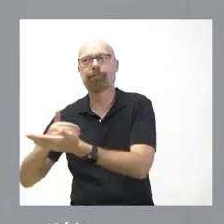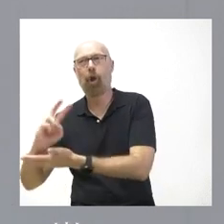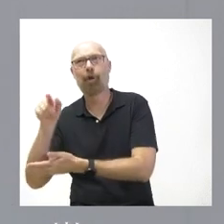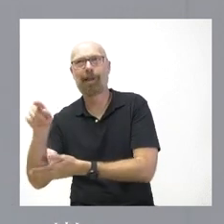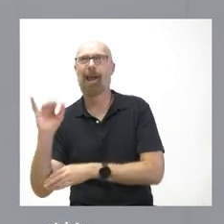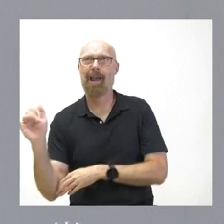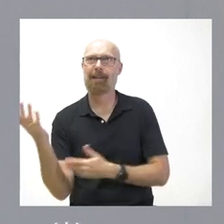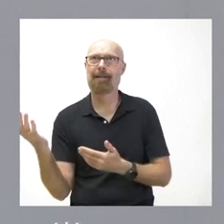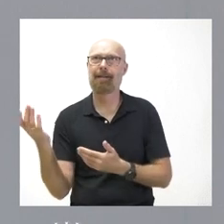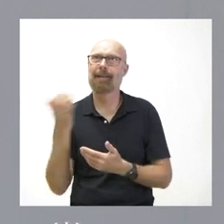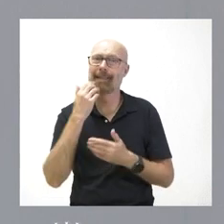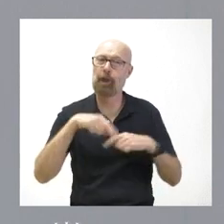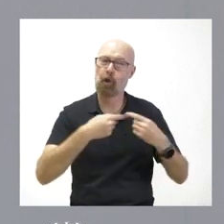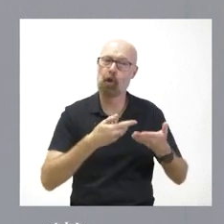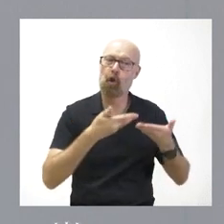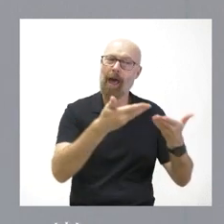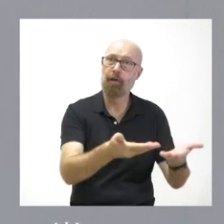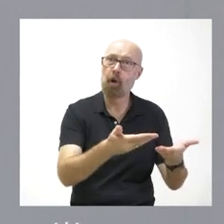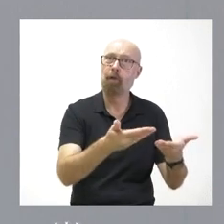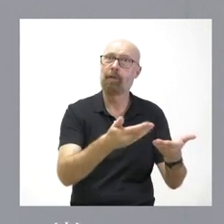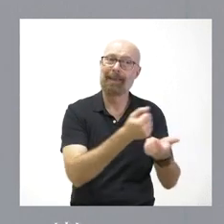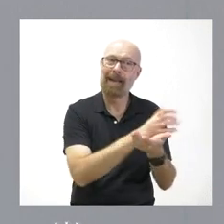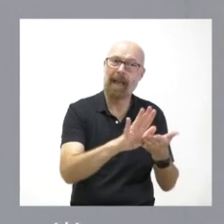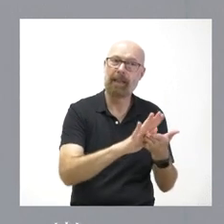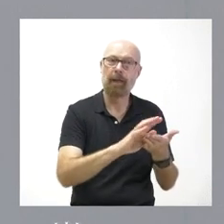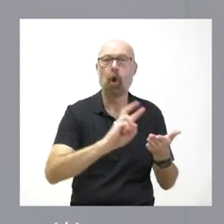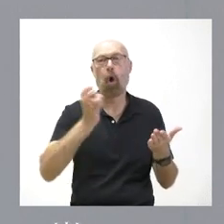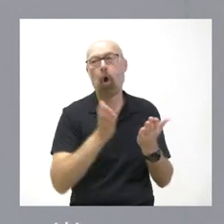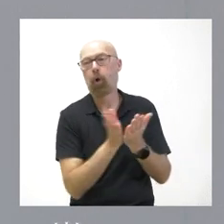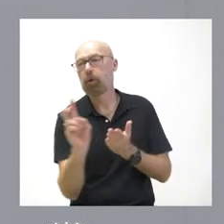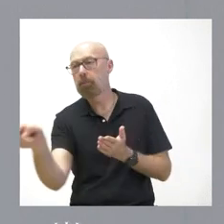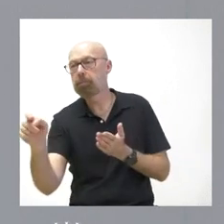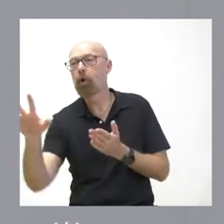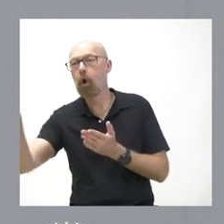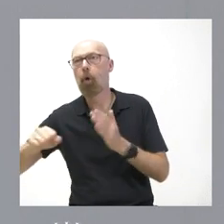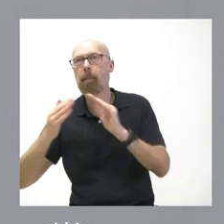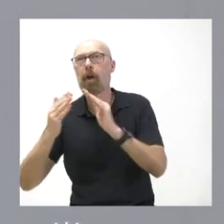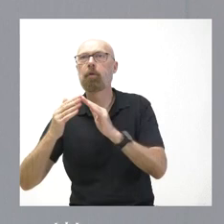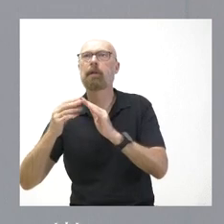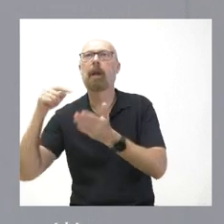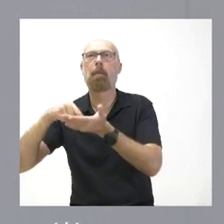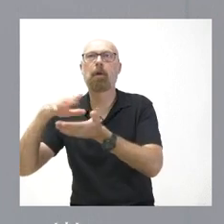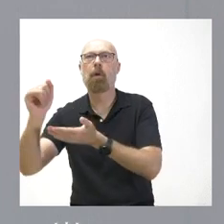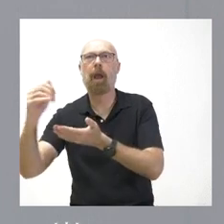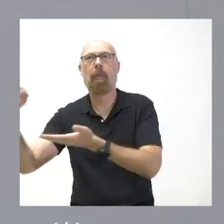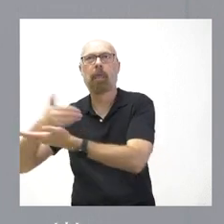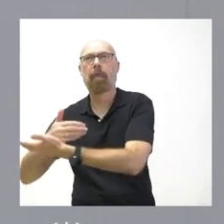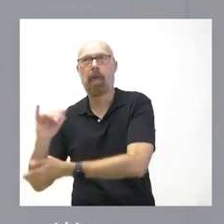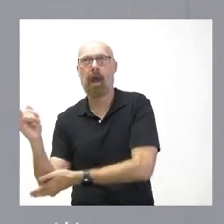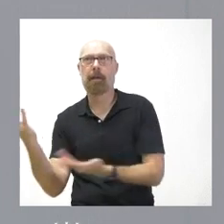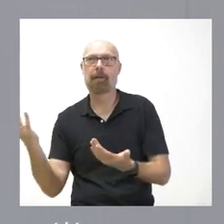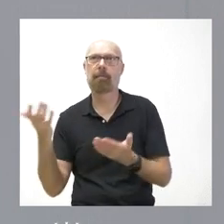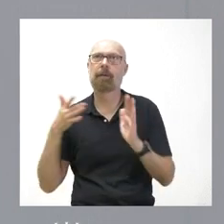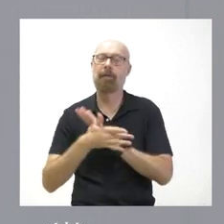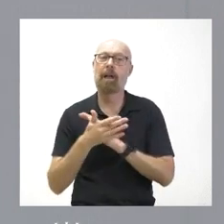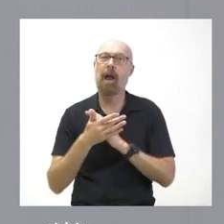no se hubiera eh apoyado des ese punto de vista en muchísimos casos no solamente no supone un coste